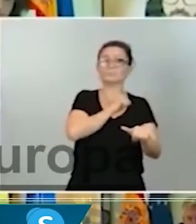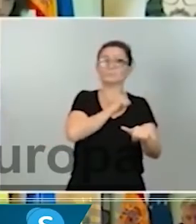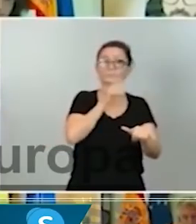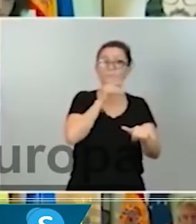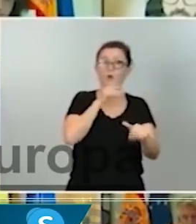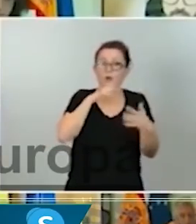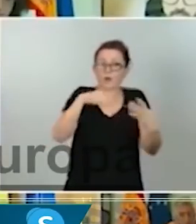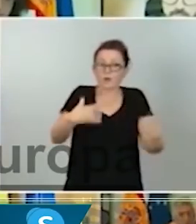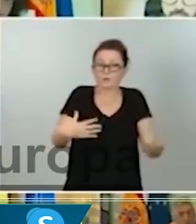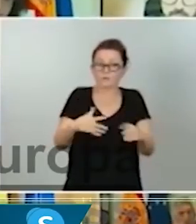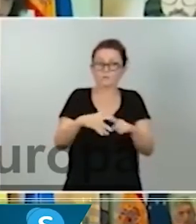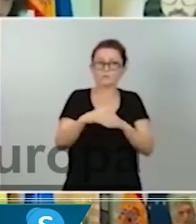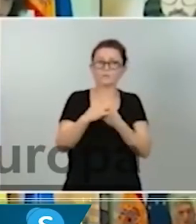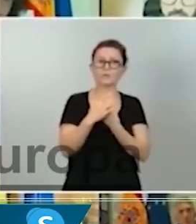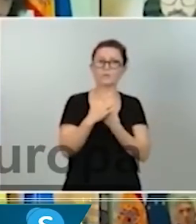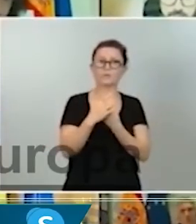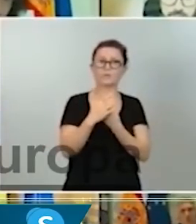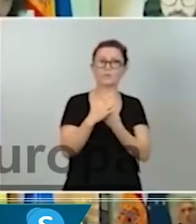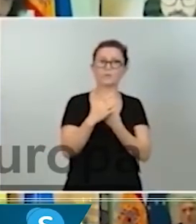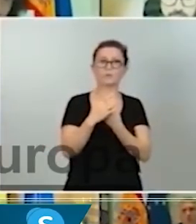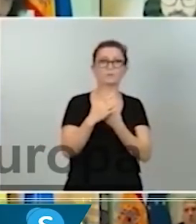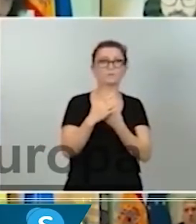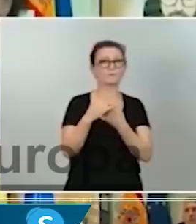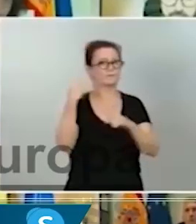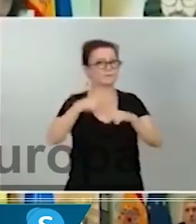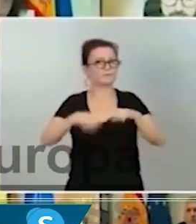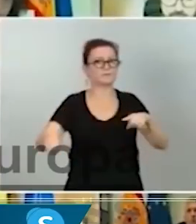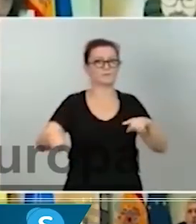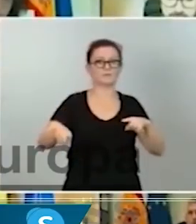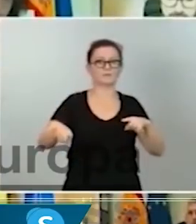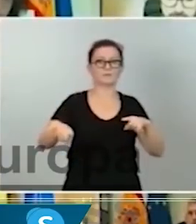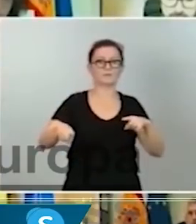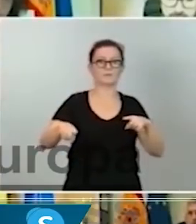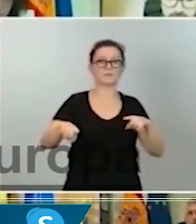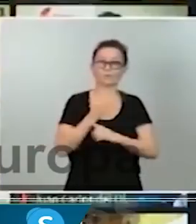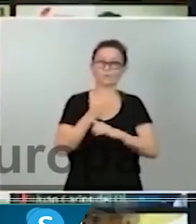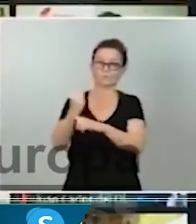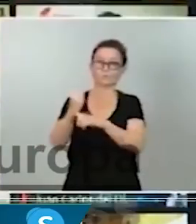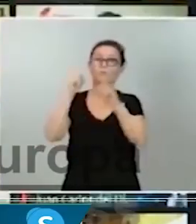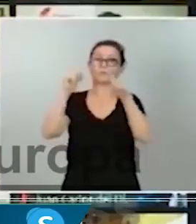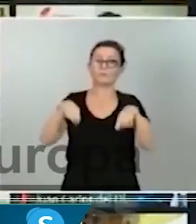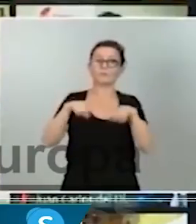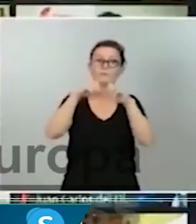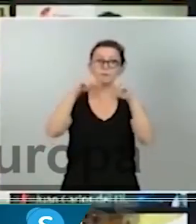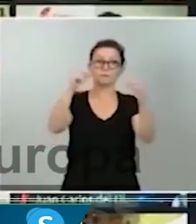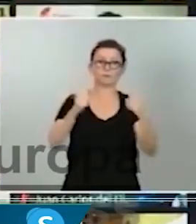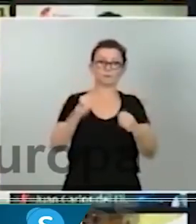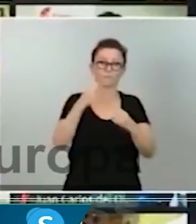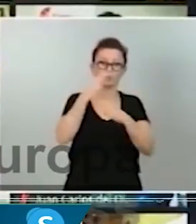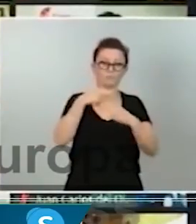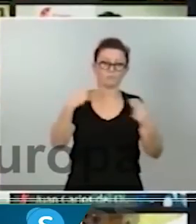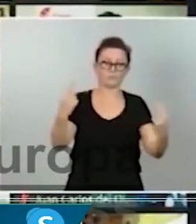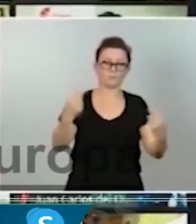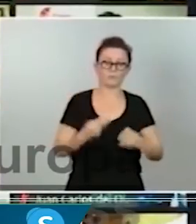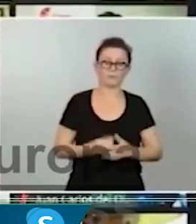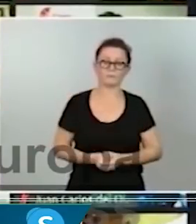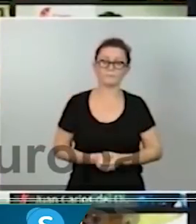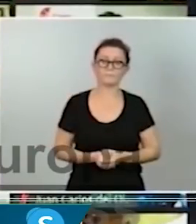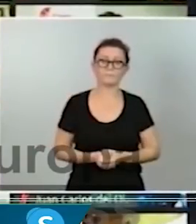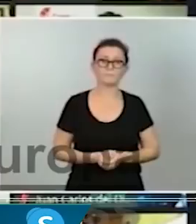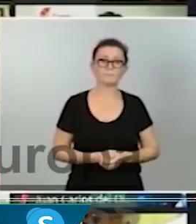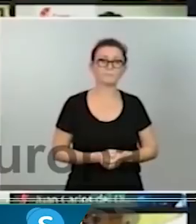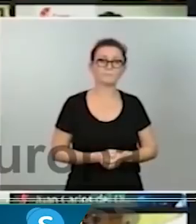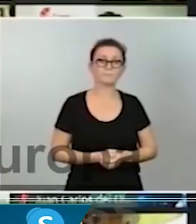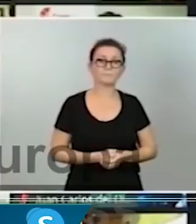demagogia y de mensajes frankenstein que no cuadran unos con otros si vamos a recibir tanto dinero que no